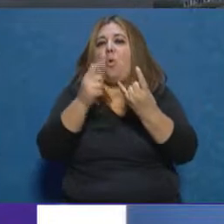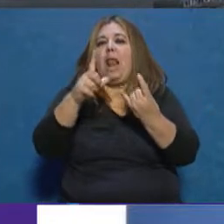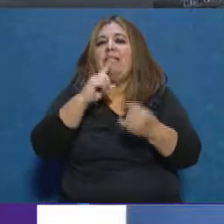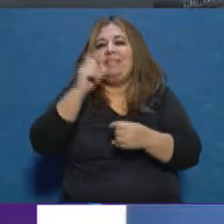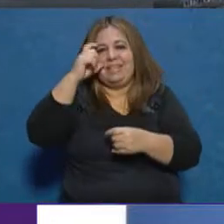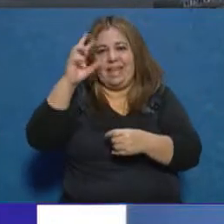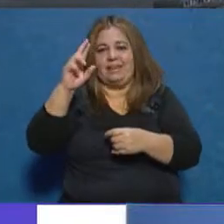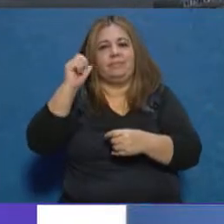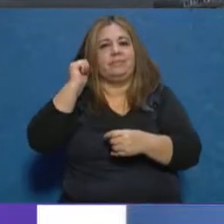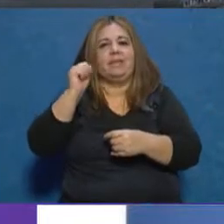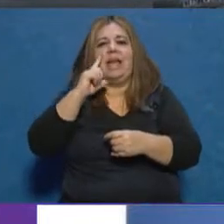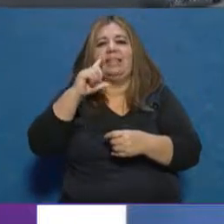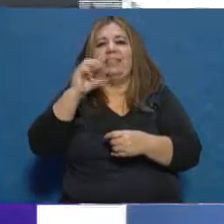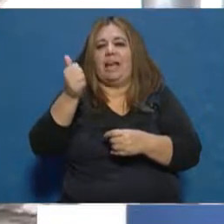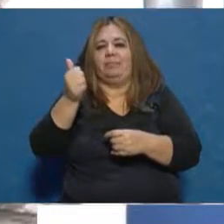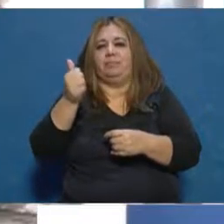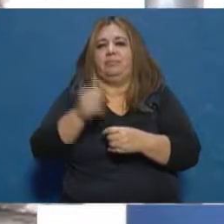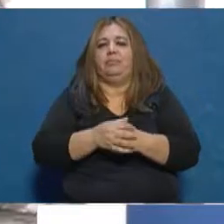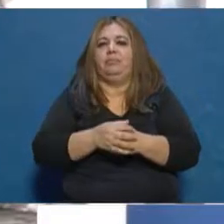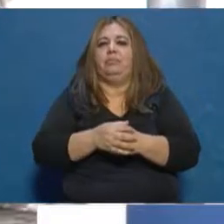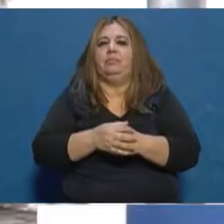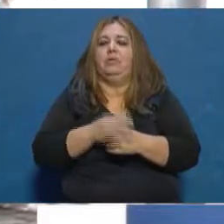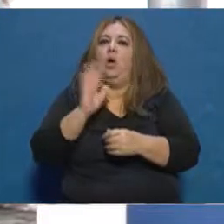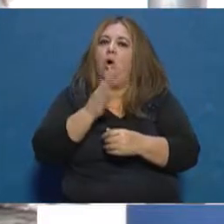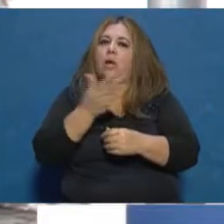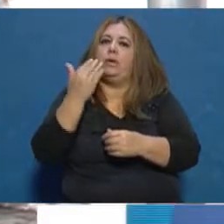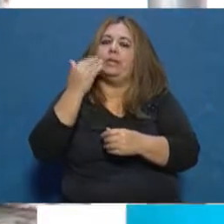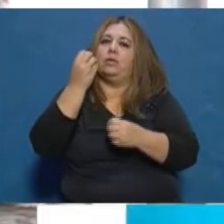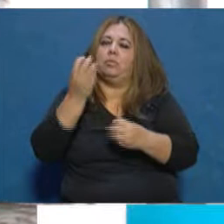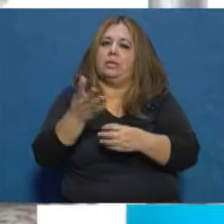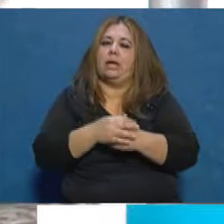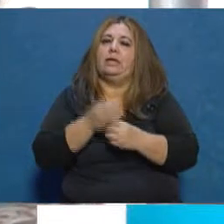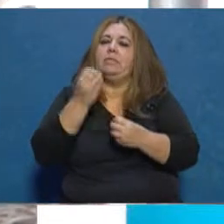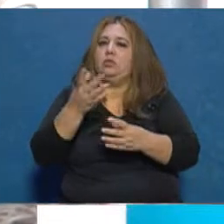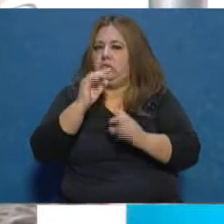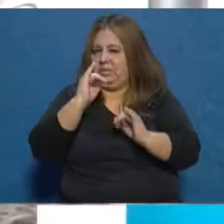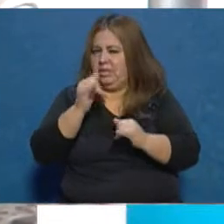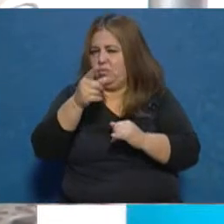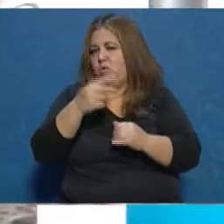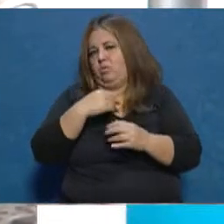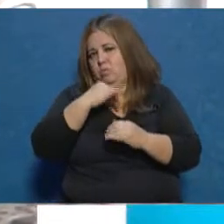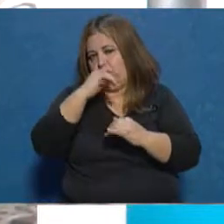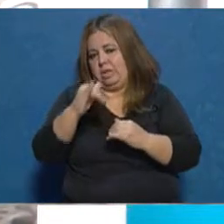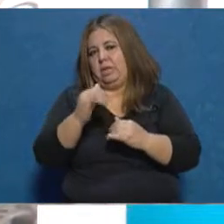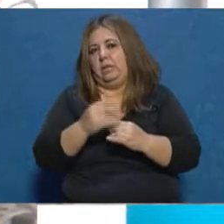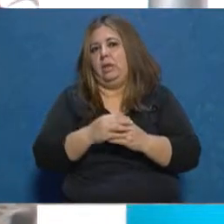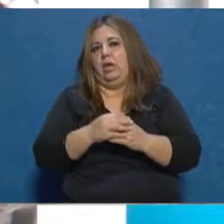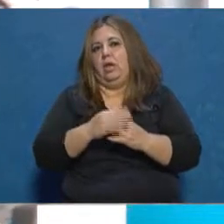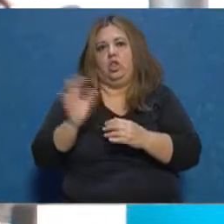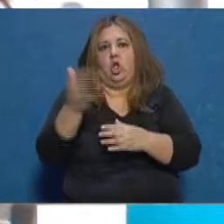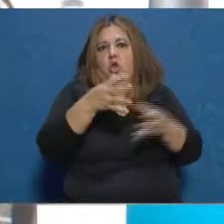Hola, Mario. ¿Cómo te va? Muy buenas tardes. Así es, como bien lo estabas marcando, ya los gastronómicos